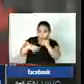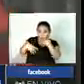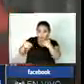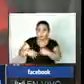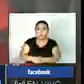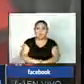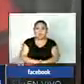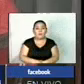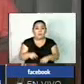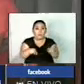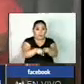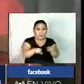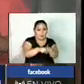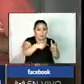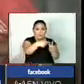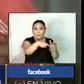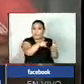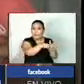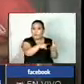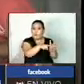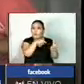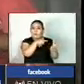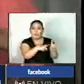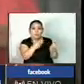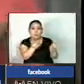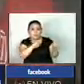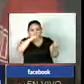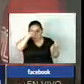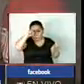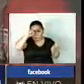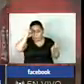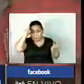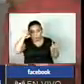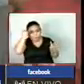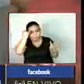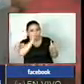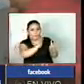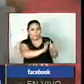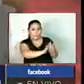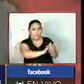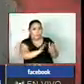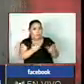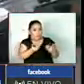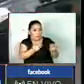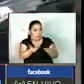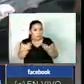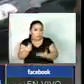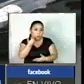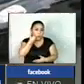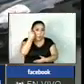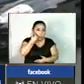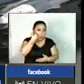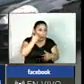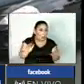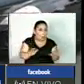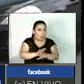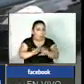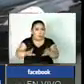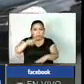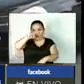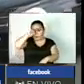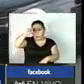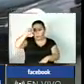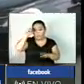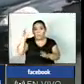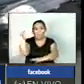los hermanos se convirtieron en generadores de empleo a través de la iniciativa beneficiando a jóvenes que quedaron sin trabajo a